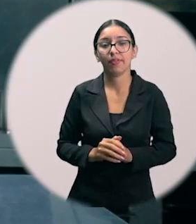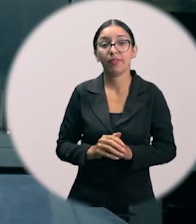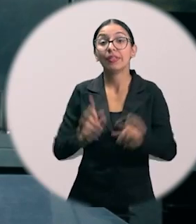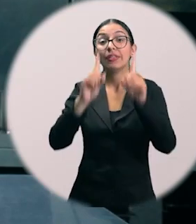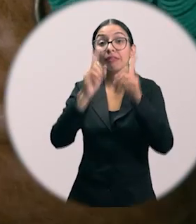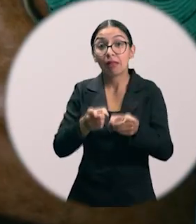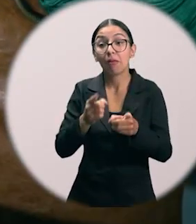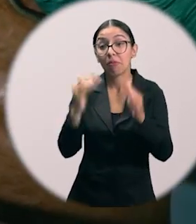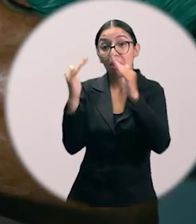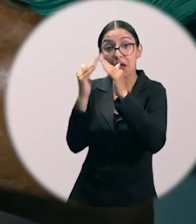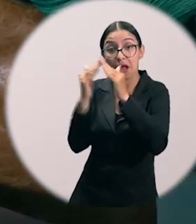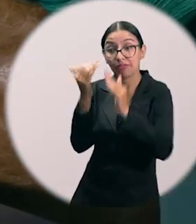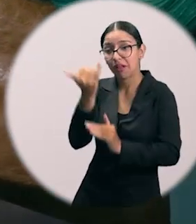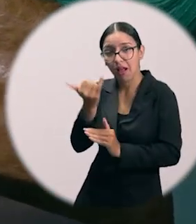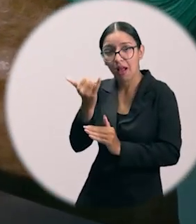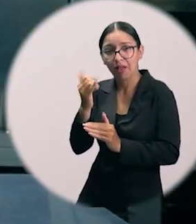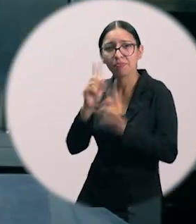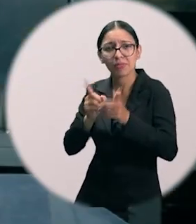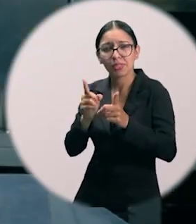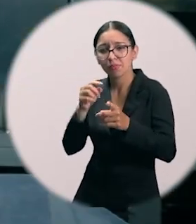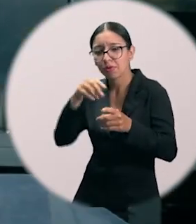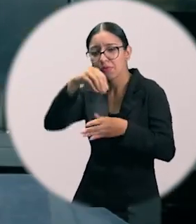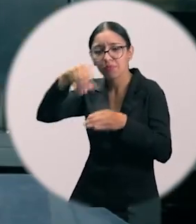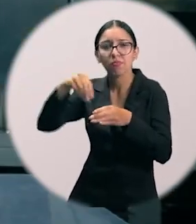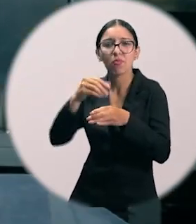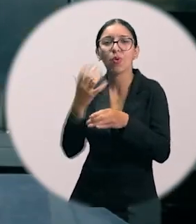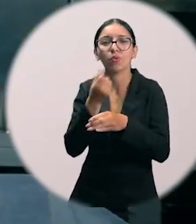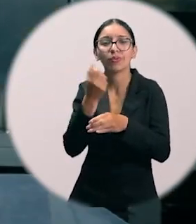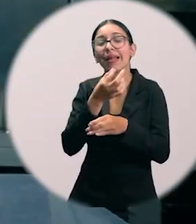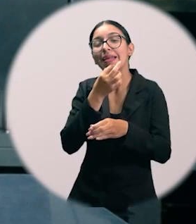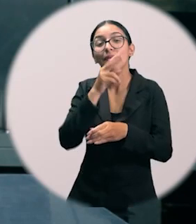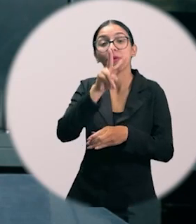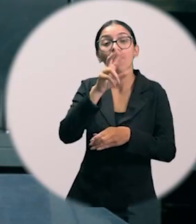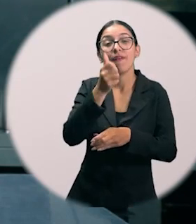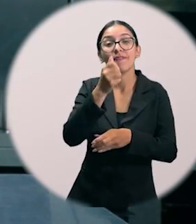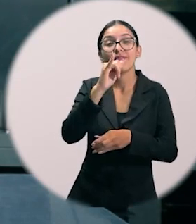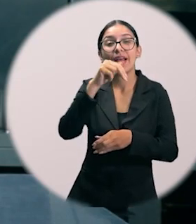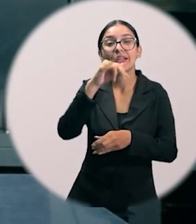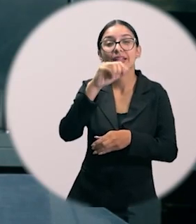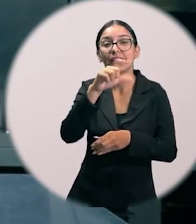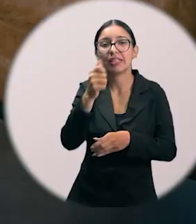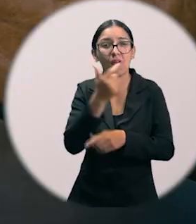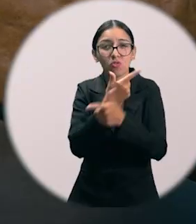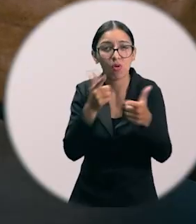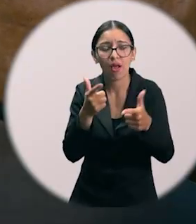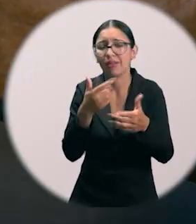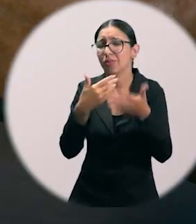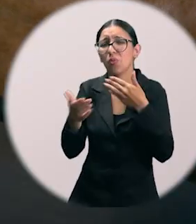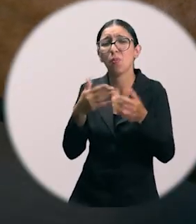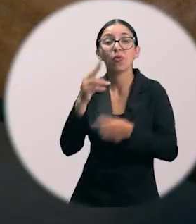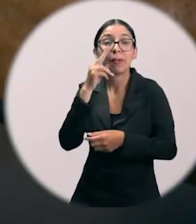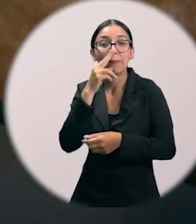con ingredientes que generalmente tenemos a mano, porque inclusive en vez de las vainillas podemos utilizar un resto de bizcochuelo, podemos utilizar